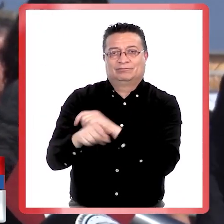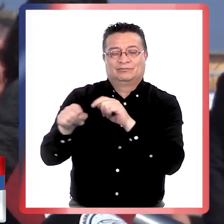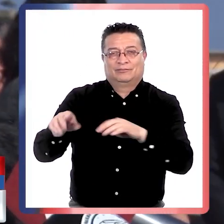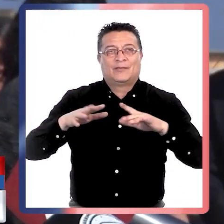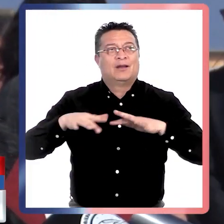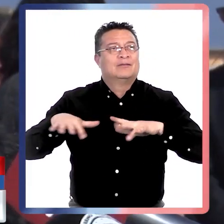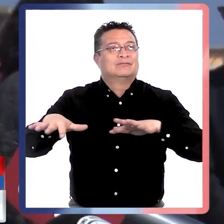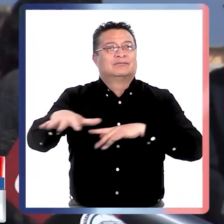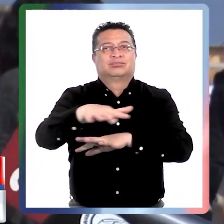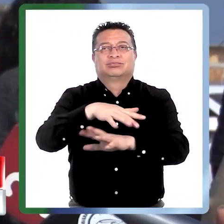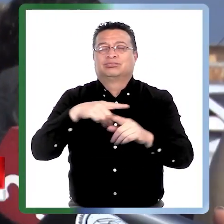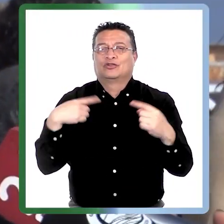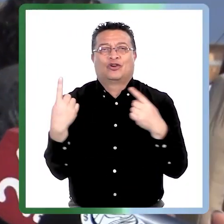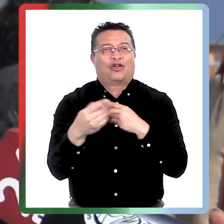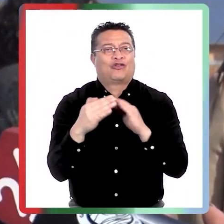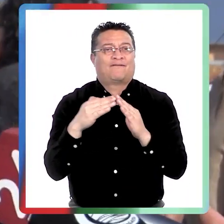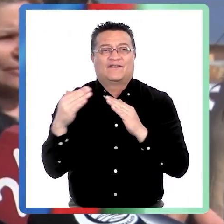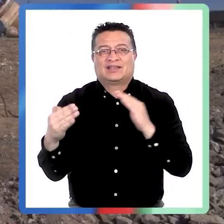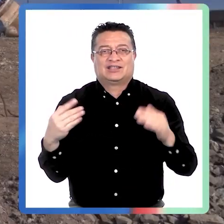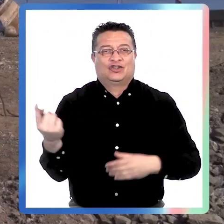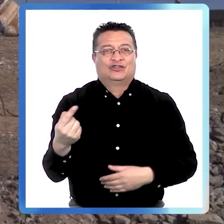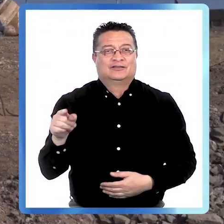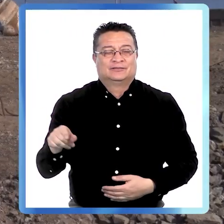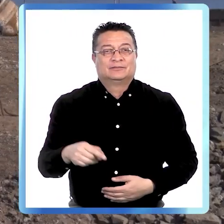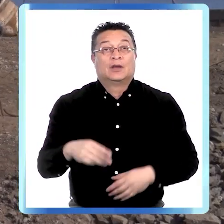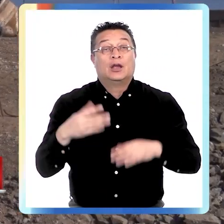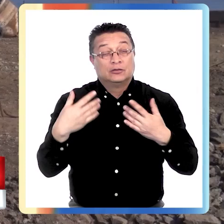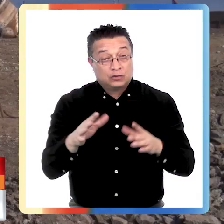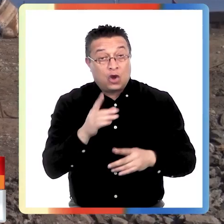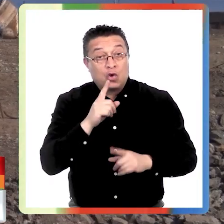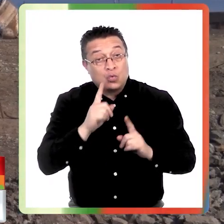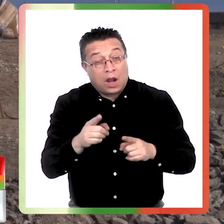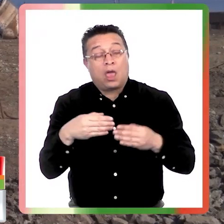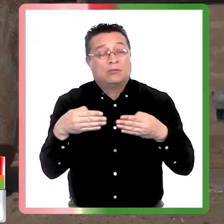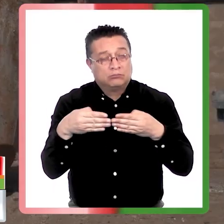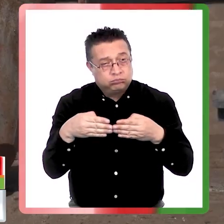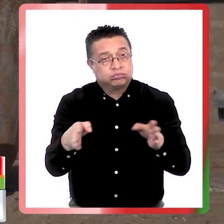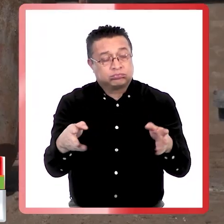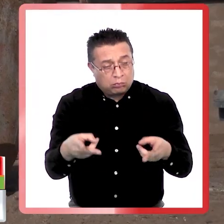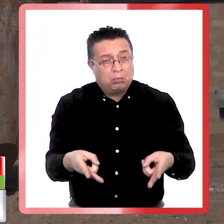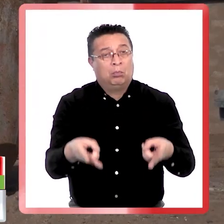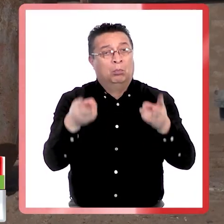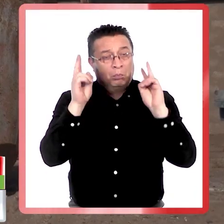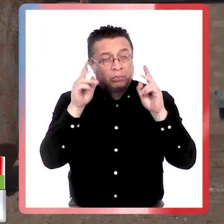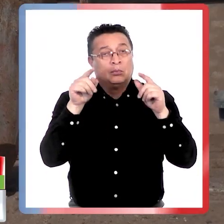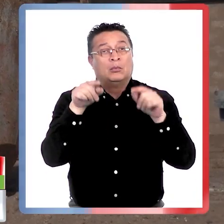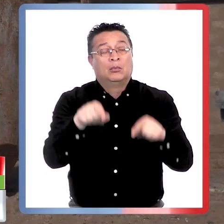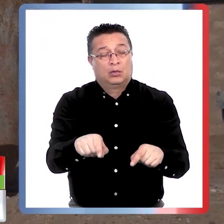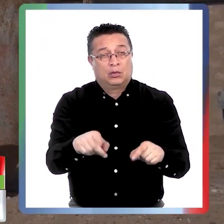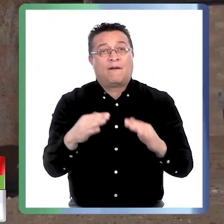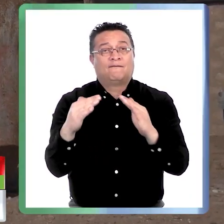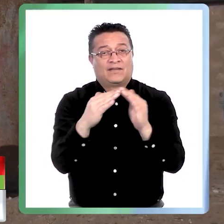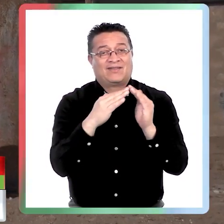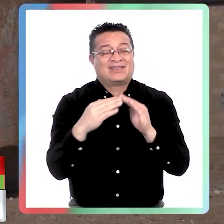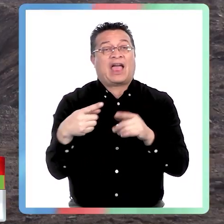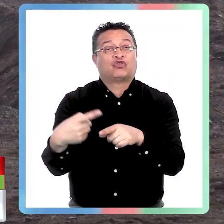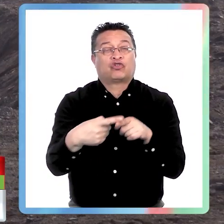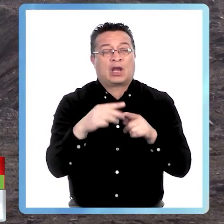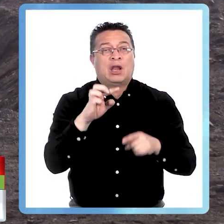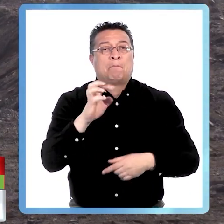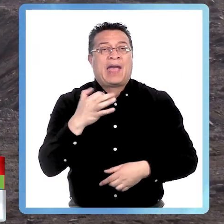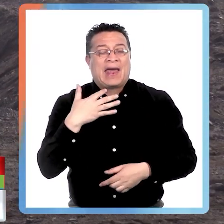para esparcimiento de todos nuestros vecinos. Pese al anterior y que se abrió la puerta para la construcción de viviendas